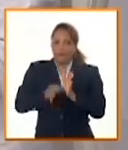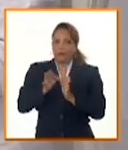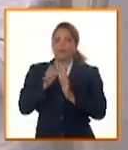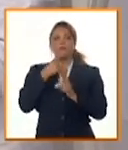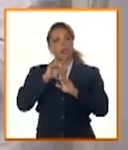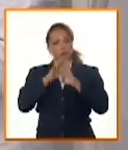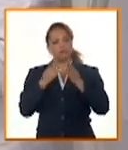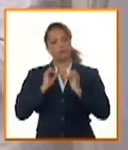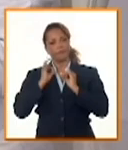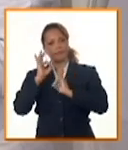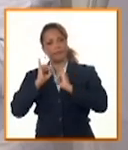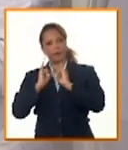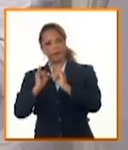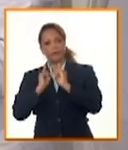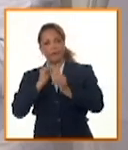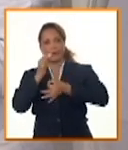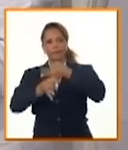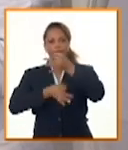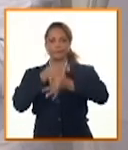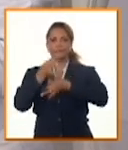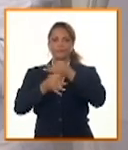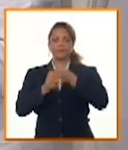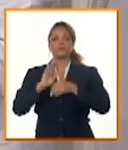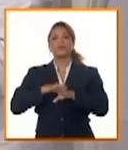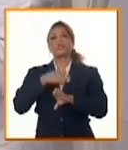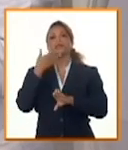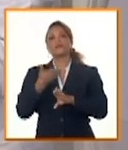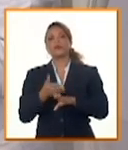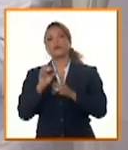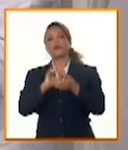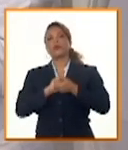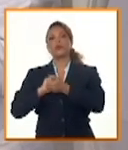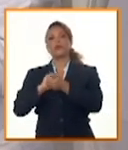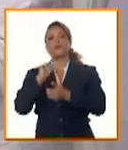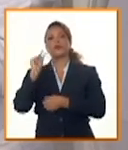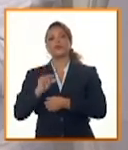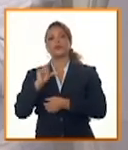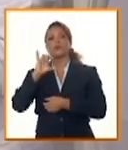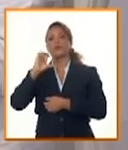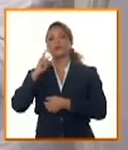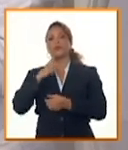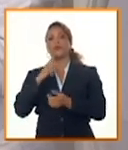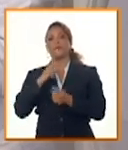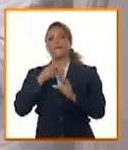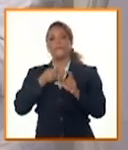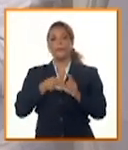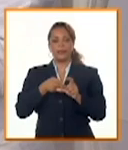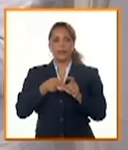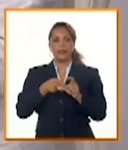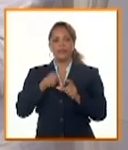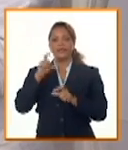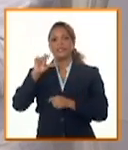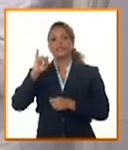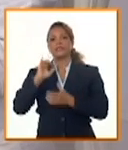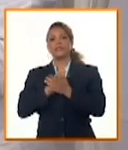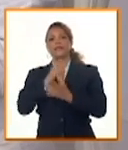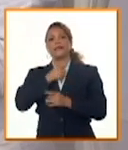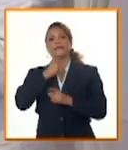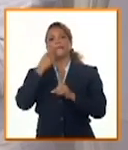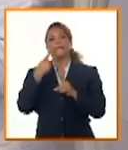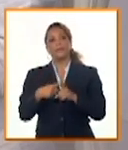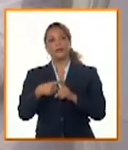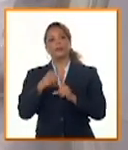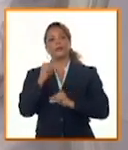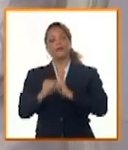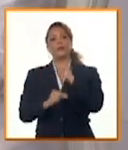y bueno Próximamente los compañeros de copésime enunciado que van a ir gradualmente en los